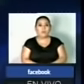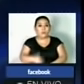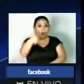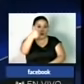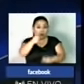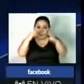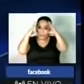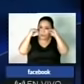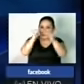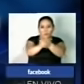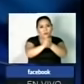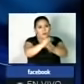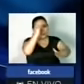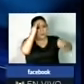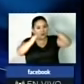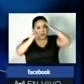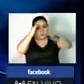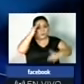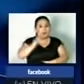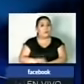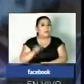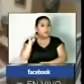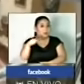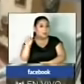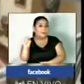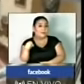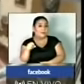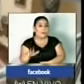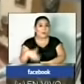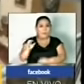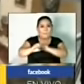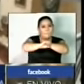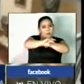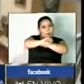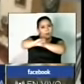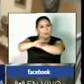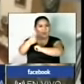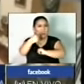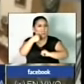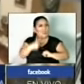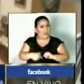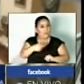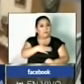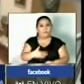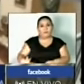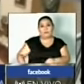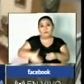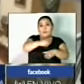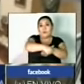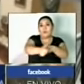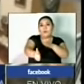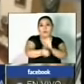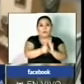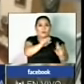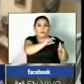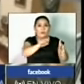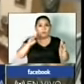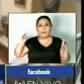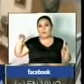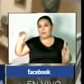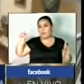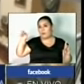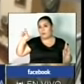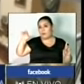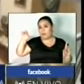Buenas noches, un gusto saludarles, y efectivamente el llamado a través de redes sociales lo hizo el presidente del Congreso, Mario Ponce. La